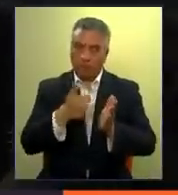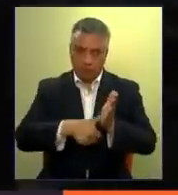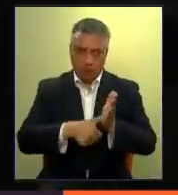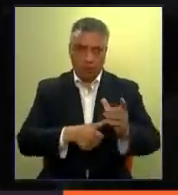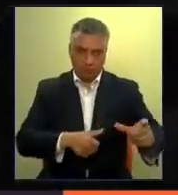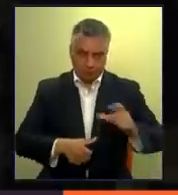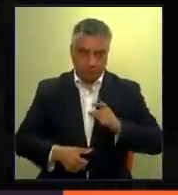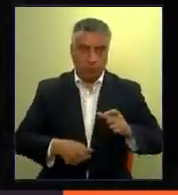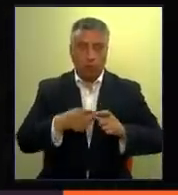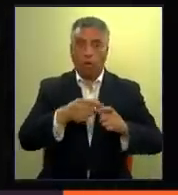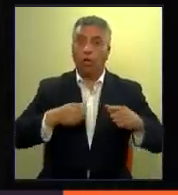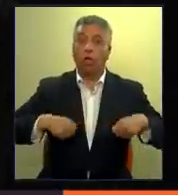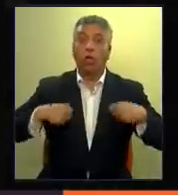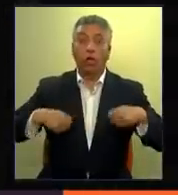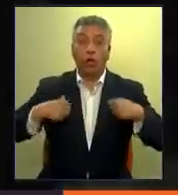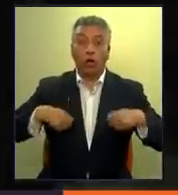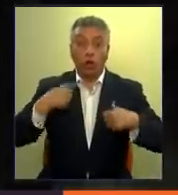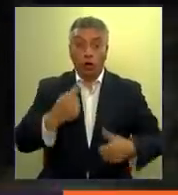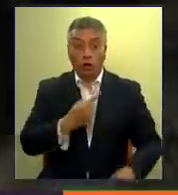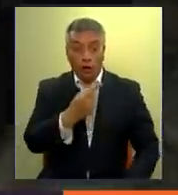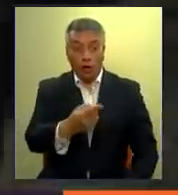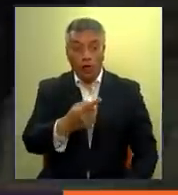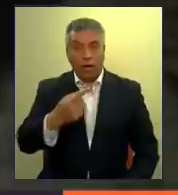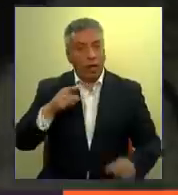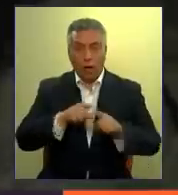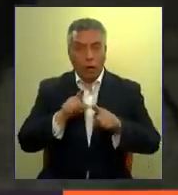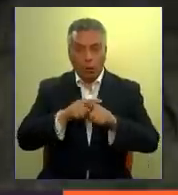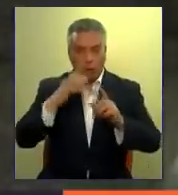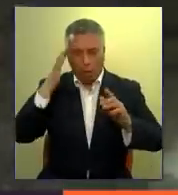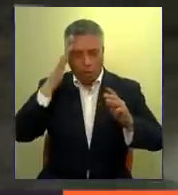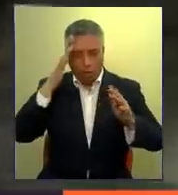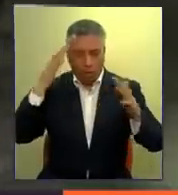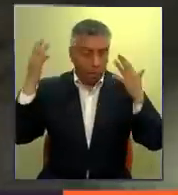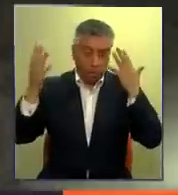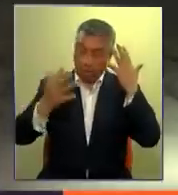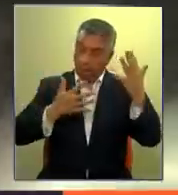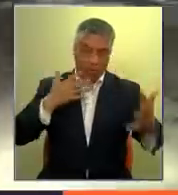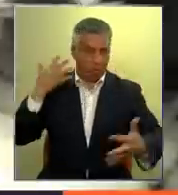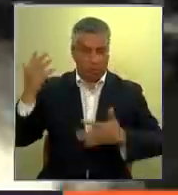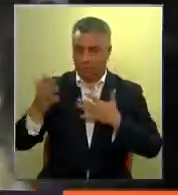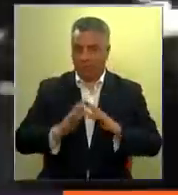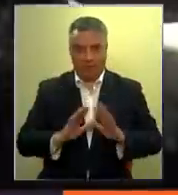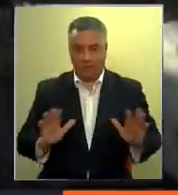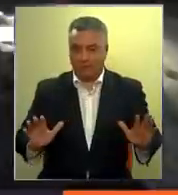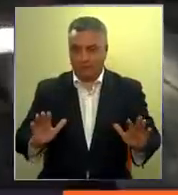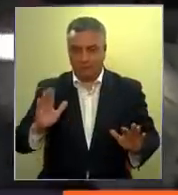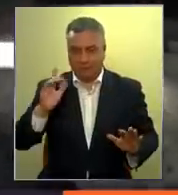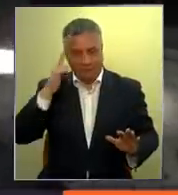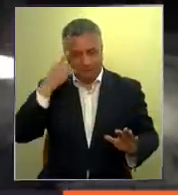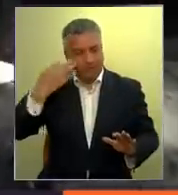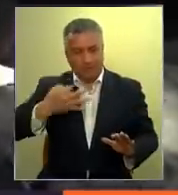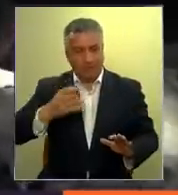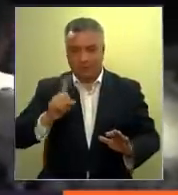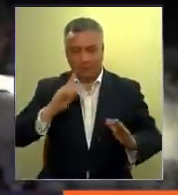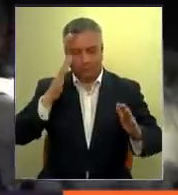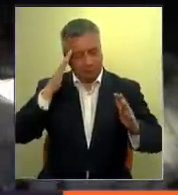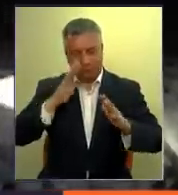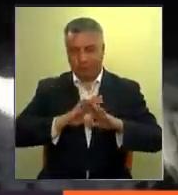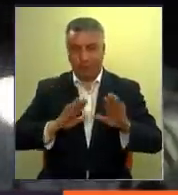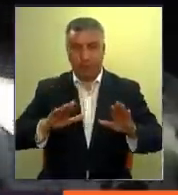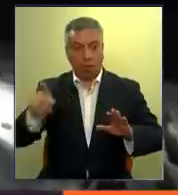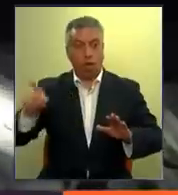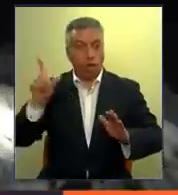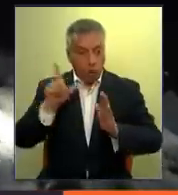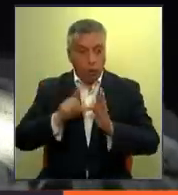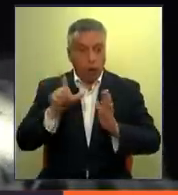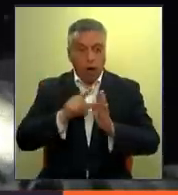El joven está, al menos, algo desorientado. En muchos de los lugares que la policía marítima suele revisar,